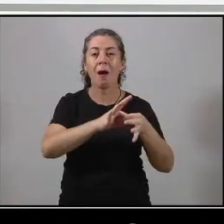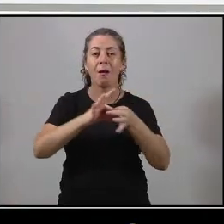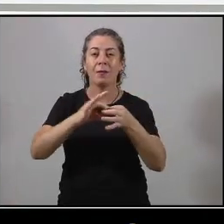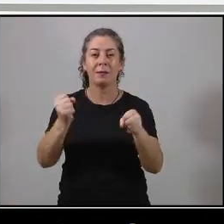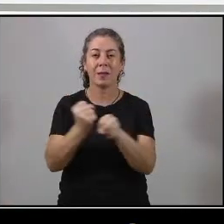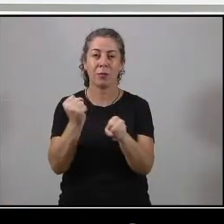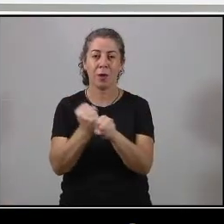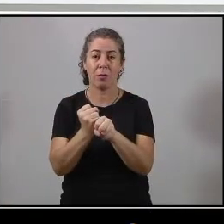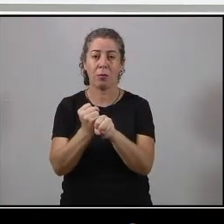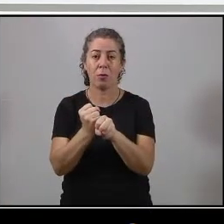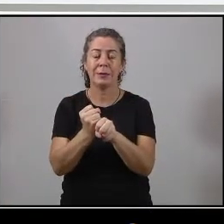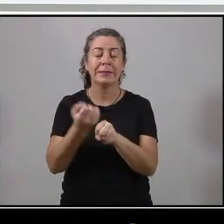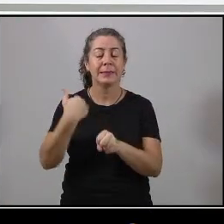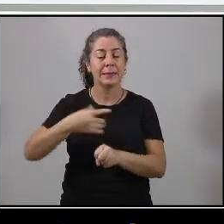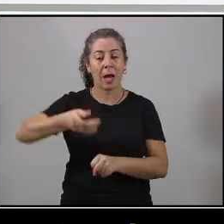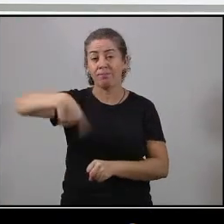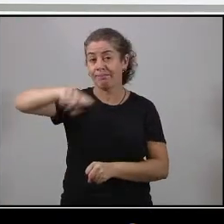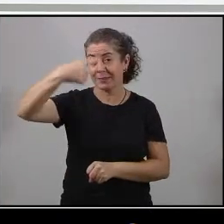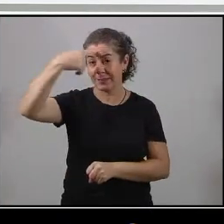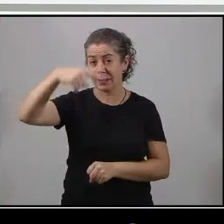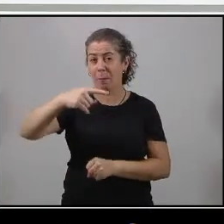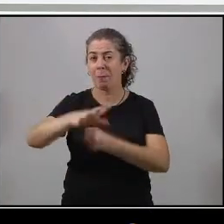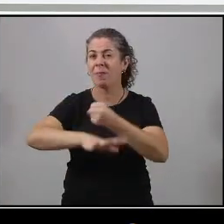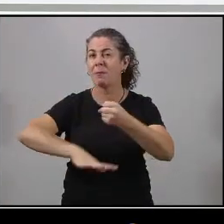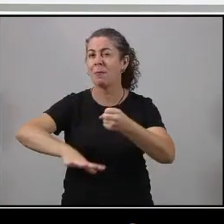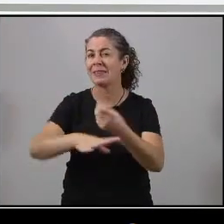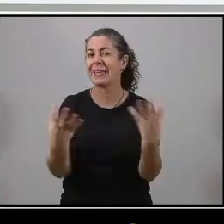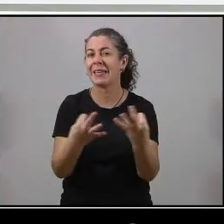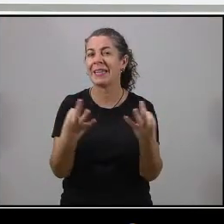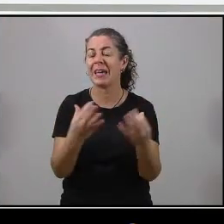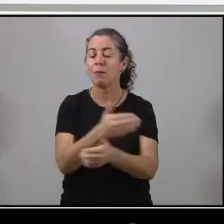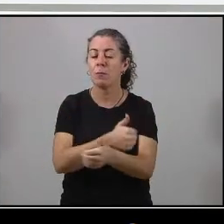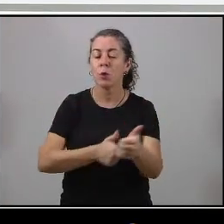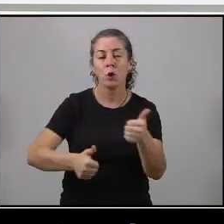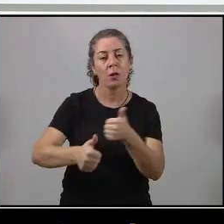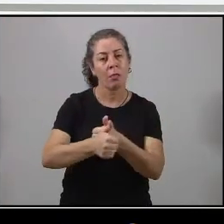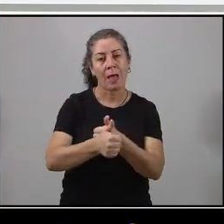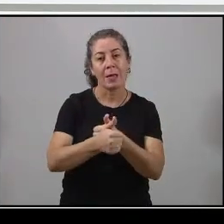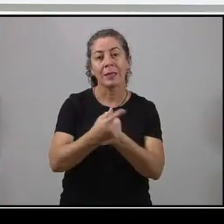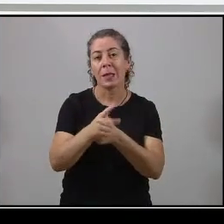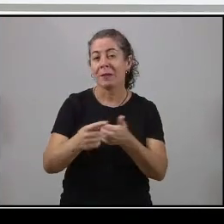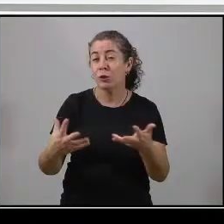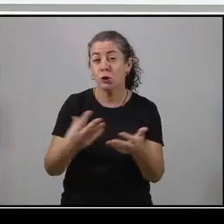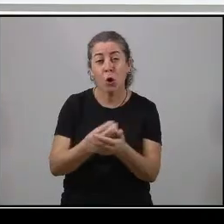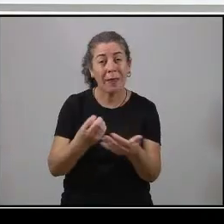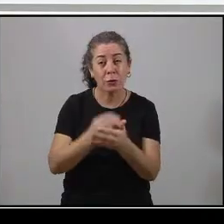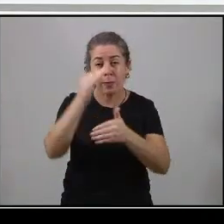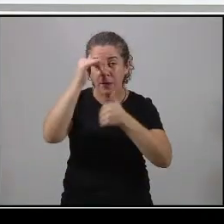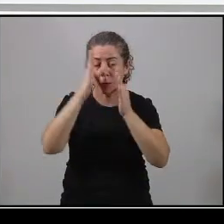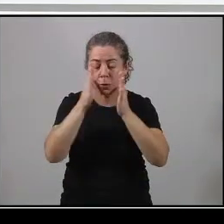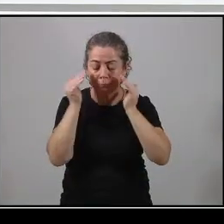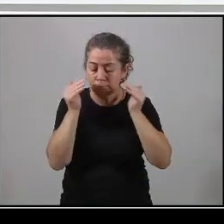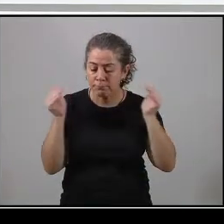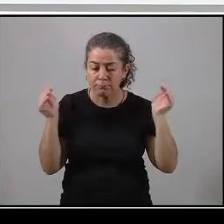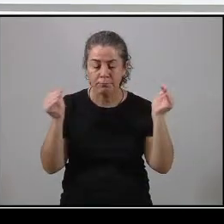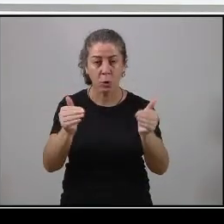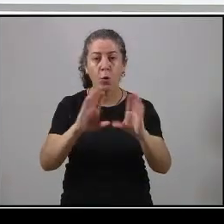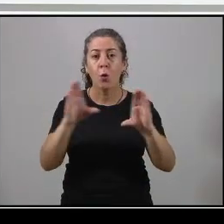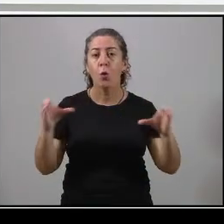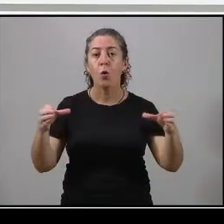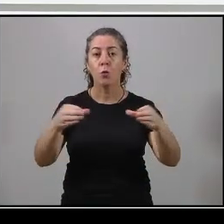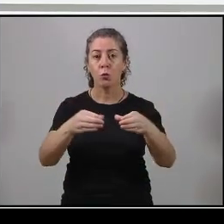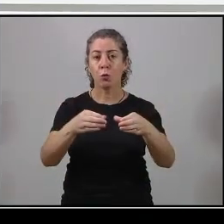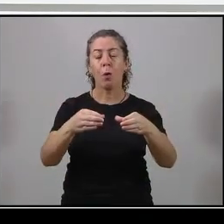como ustedes bien saben, se fundamenta en priorizar y en centrar toda nuestra atención en esos colectivos que